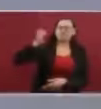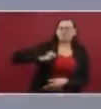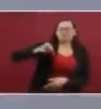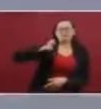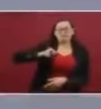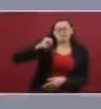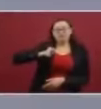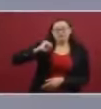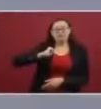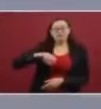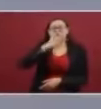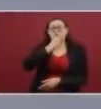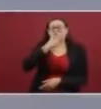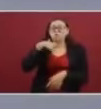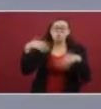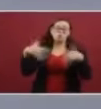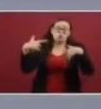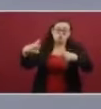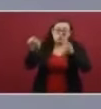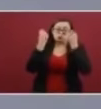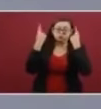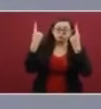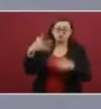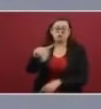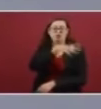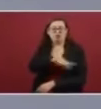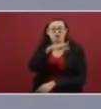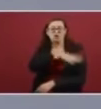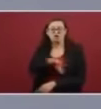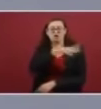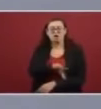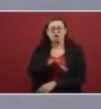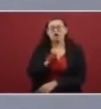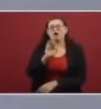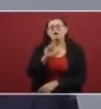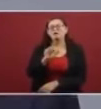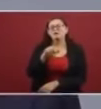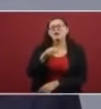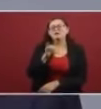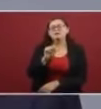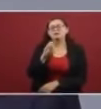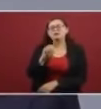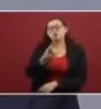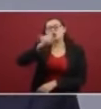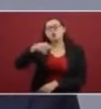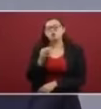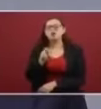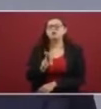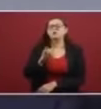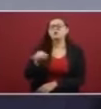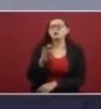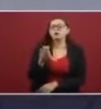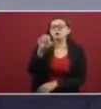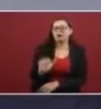manos abajo de la pirámide, tirarla al cielo, voltearla en el aire y clavarla de la punta, y hacer,